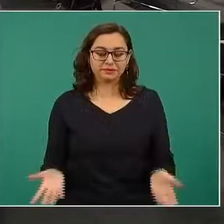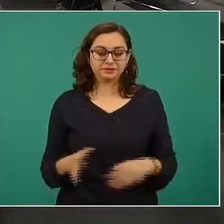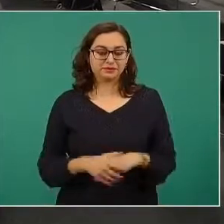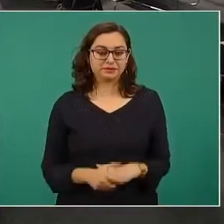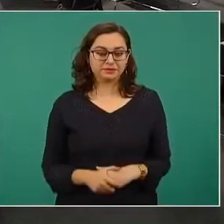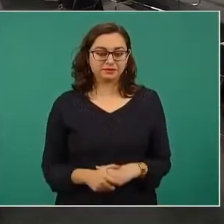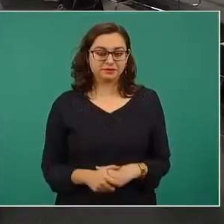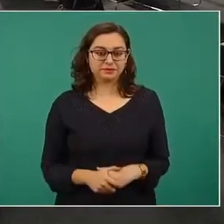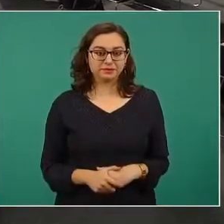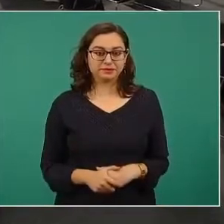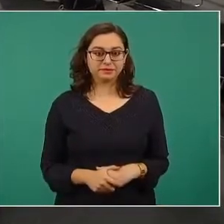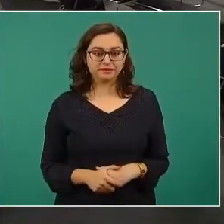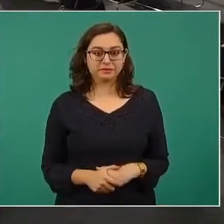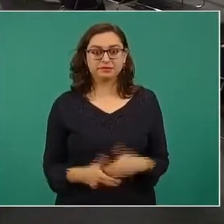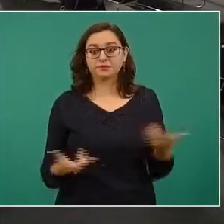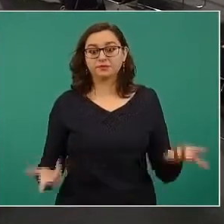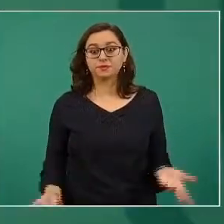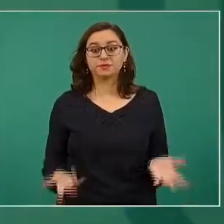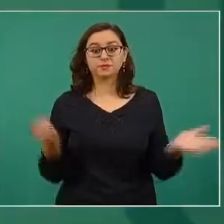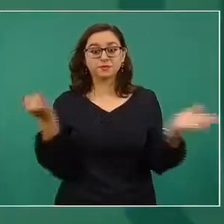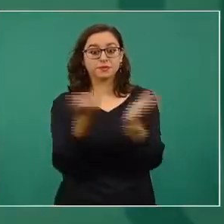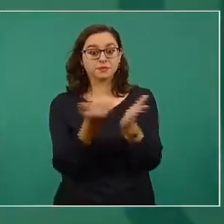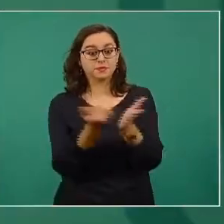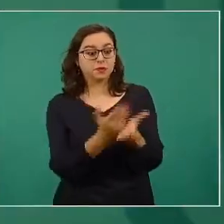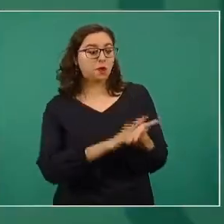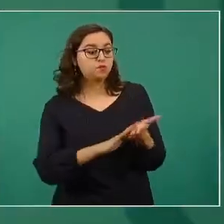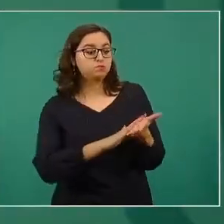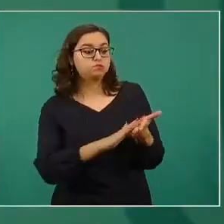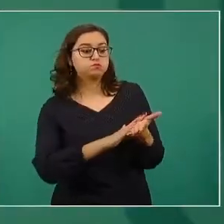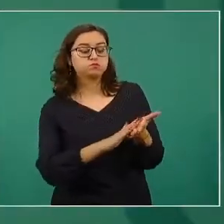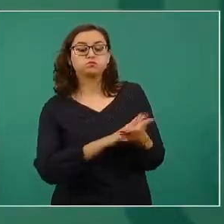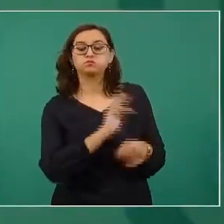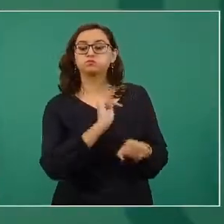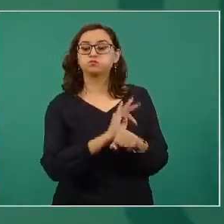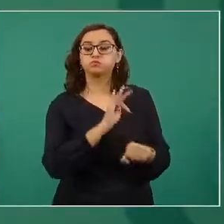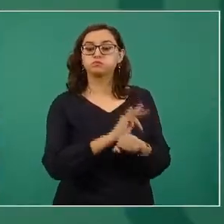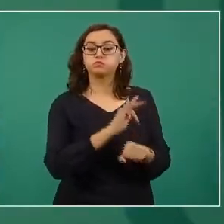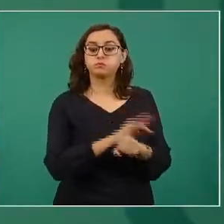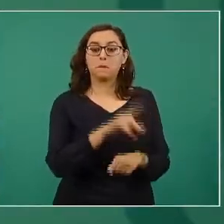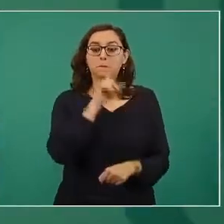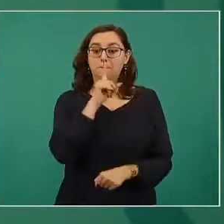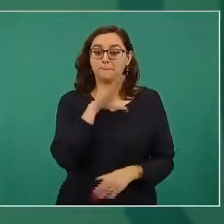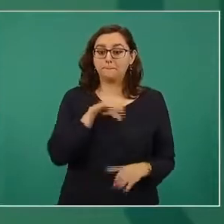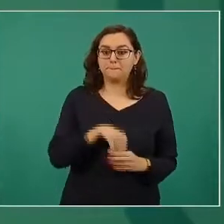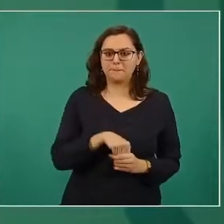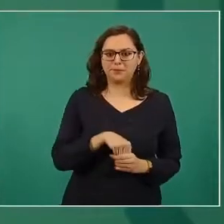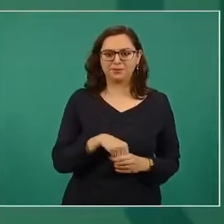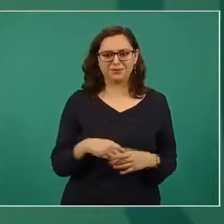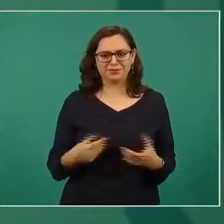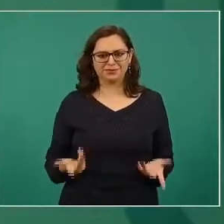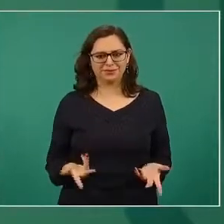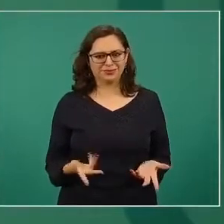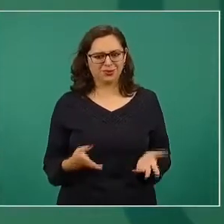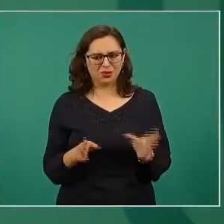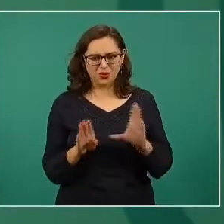cuánto les condonaban de impuestos a las grandes empresas, a los bancos?